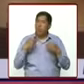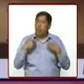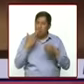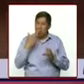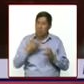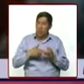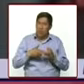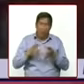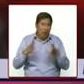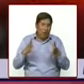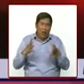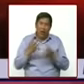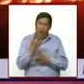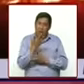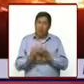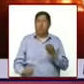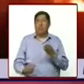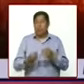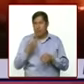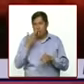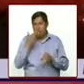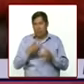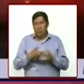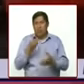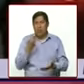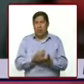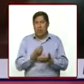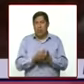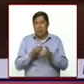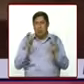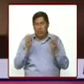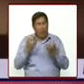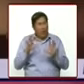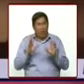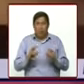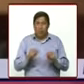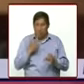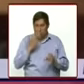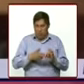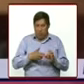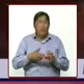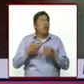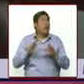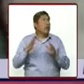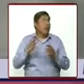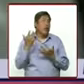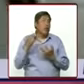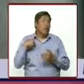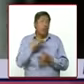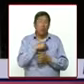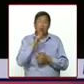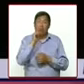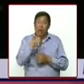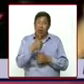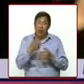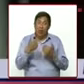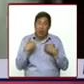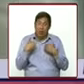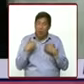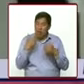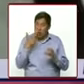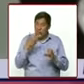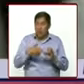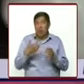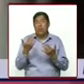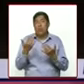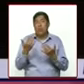esa ayuda del combustible. Se nos agotó nuestros recursos en lo que es tema combustible. Entonces esperemos que mañana podamos conseguir